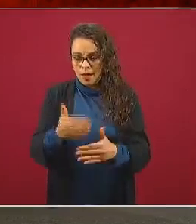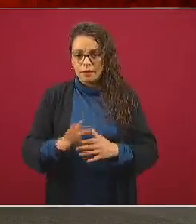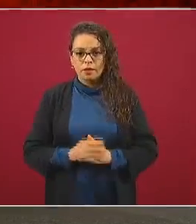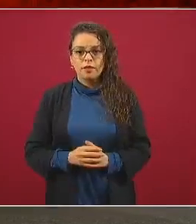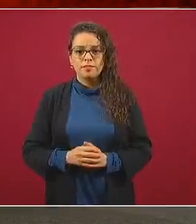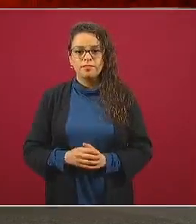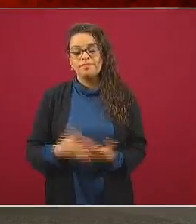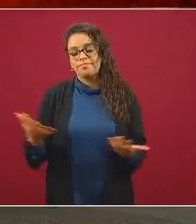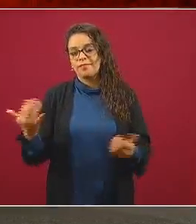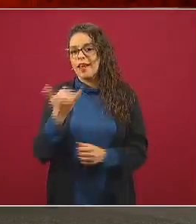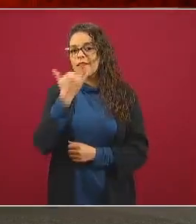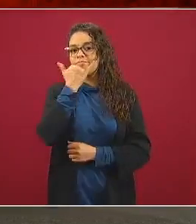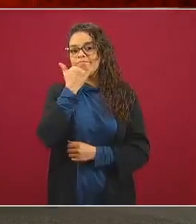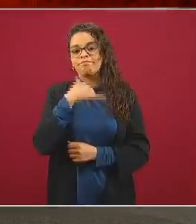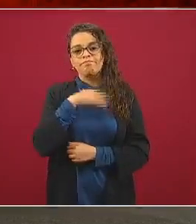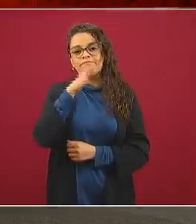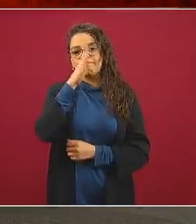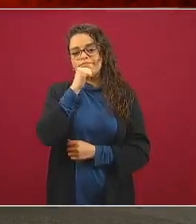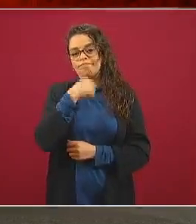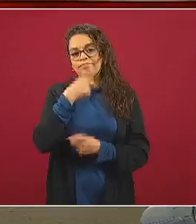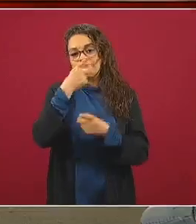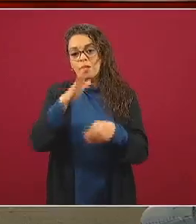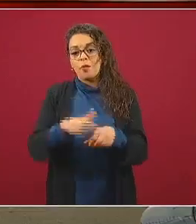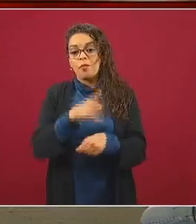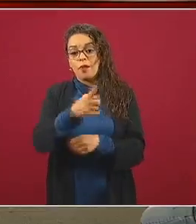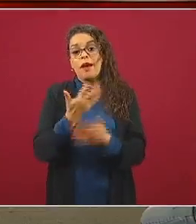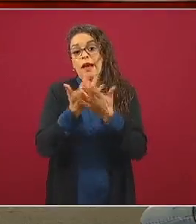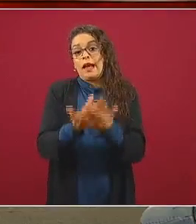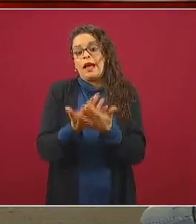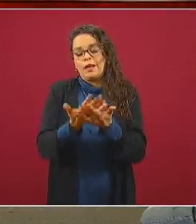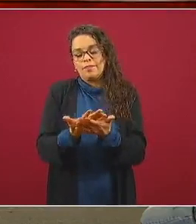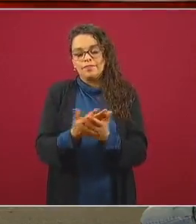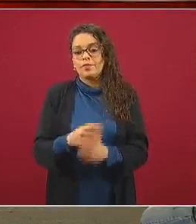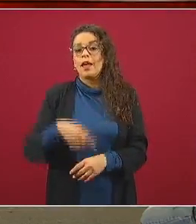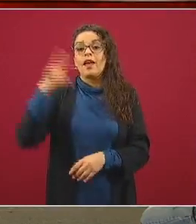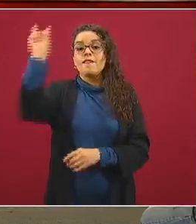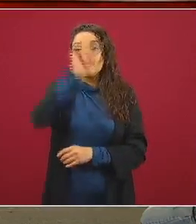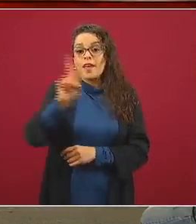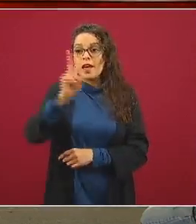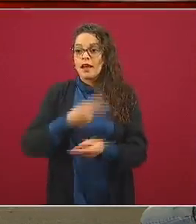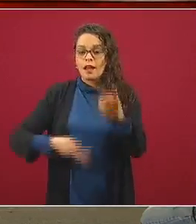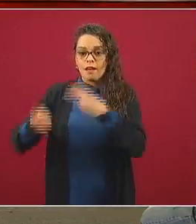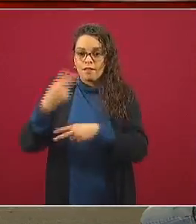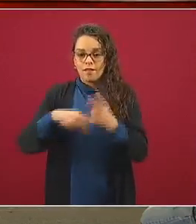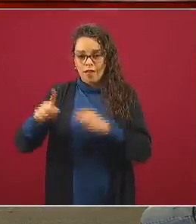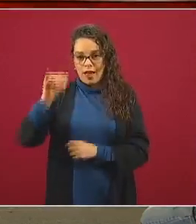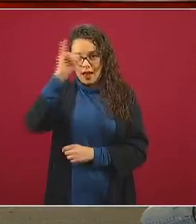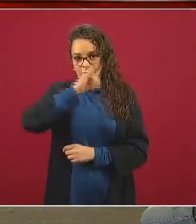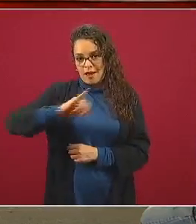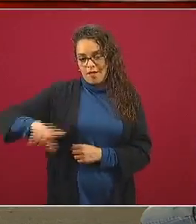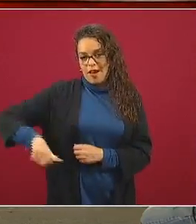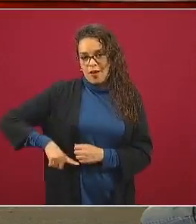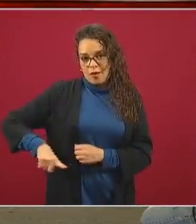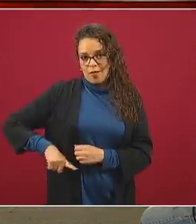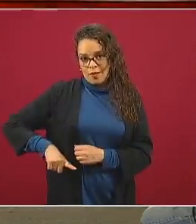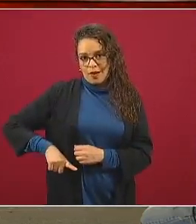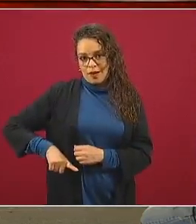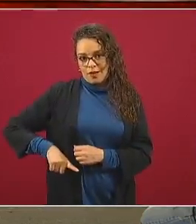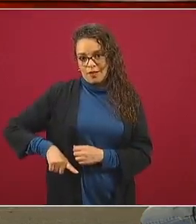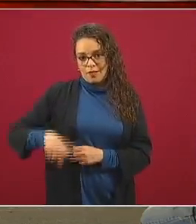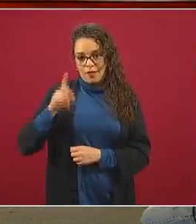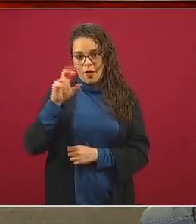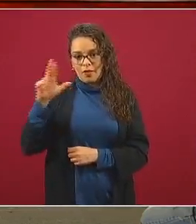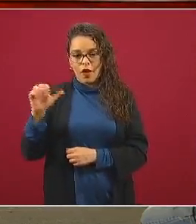generar expectativas de espera, pero el viernes va a venir con nosotros la jefa de gobierno, la doctora Claudia Sheinbaum, y vamos a hablar en